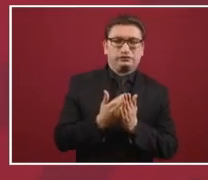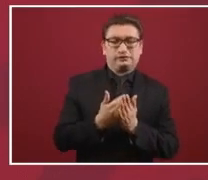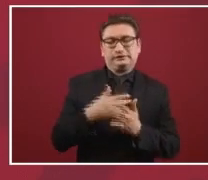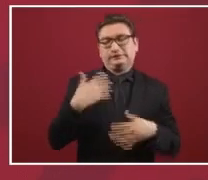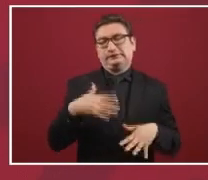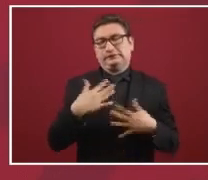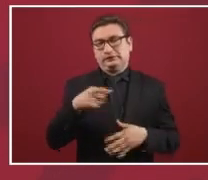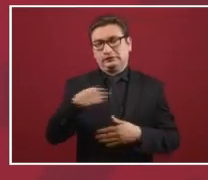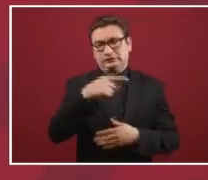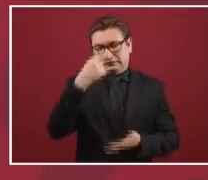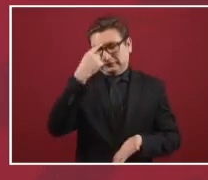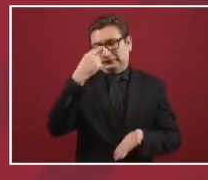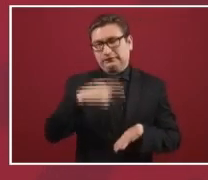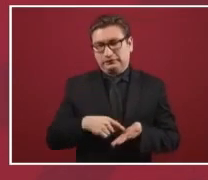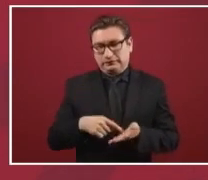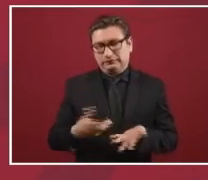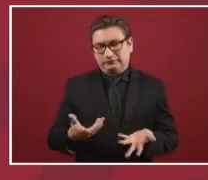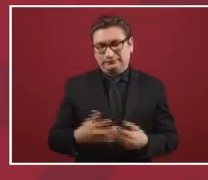imagínense,